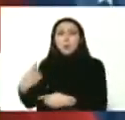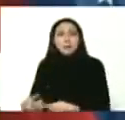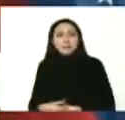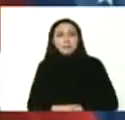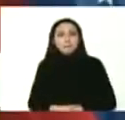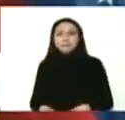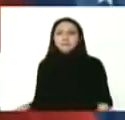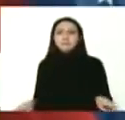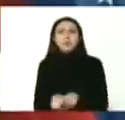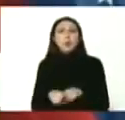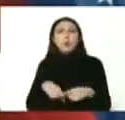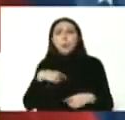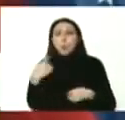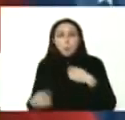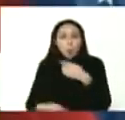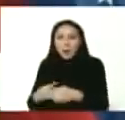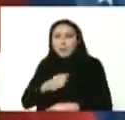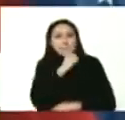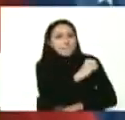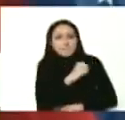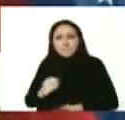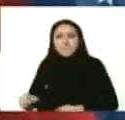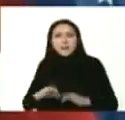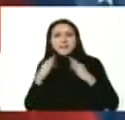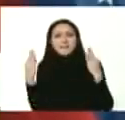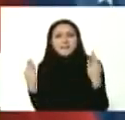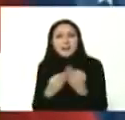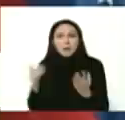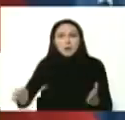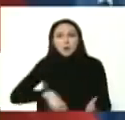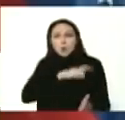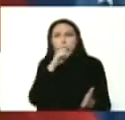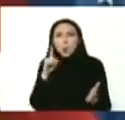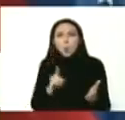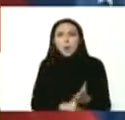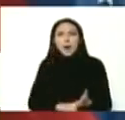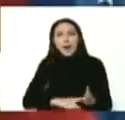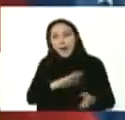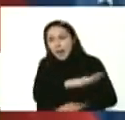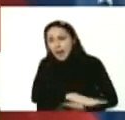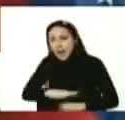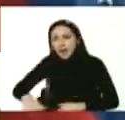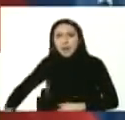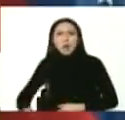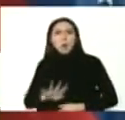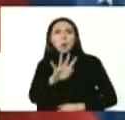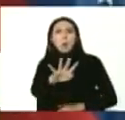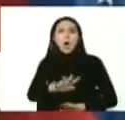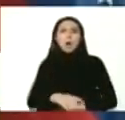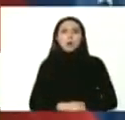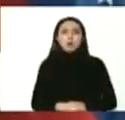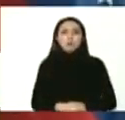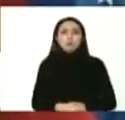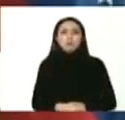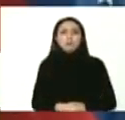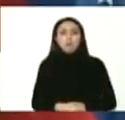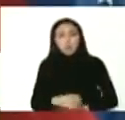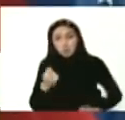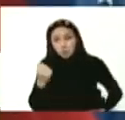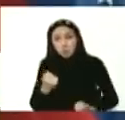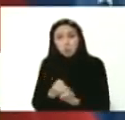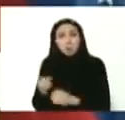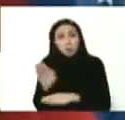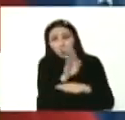paisaje, matar familias enteras, 3, 4 menores de edad, que son tutelados por